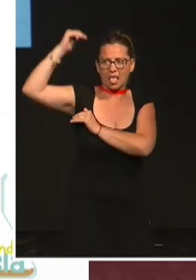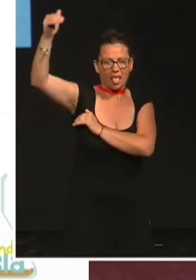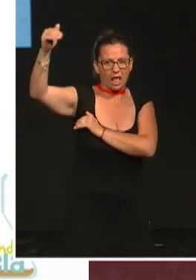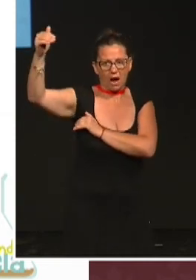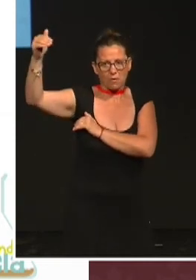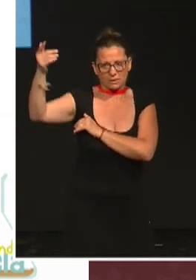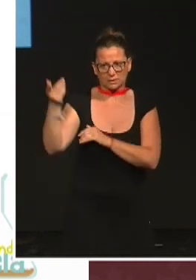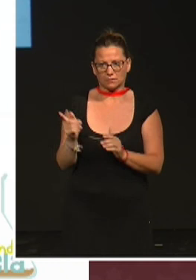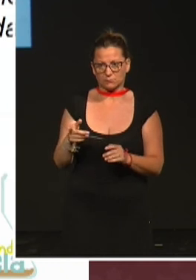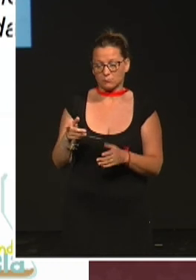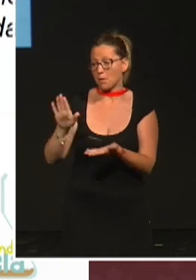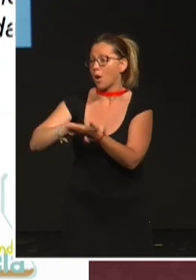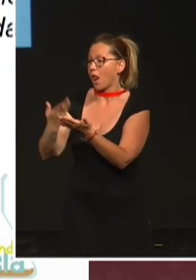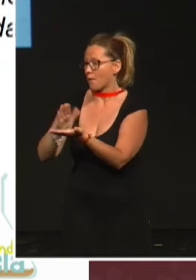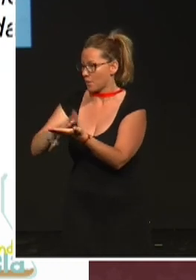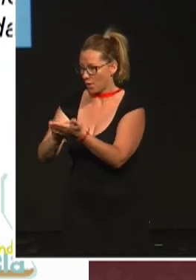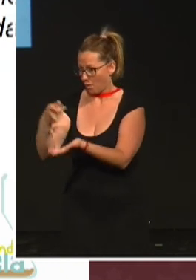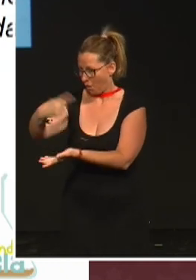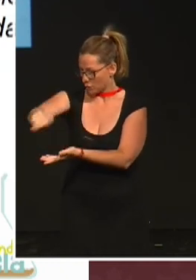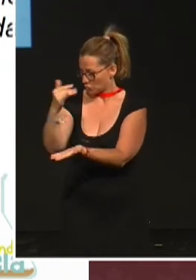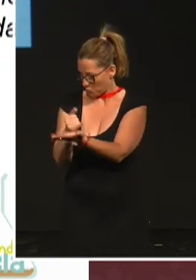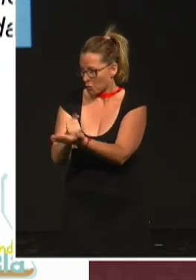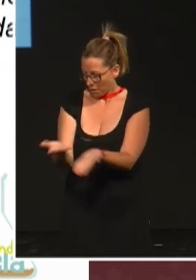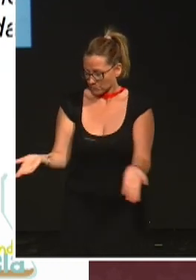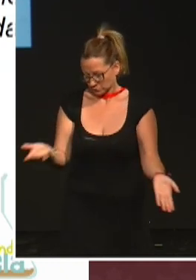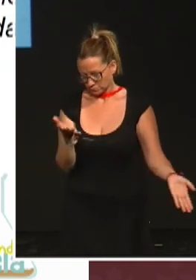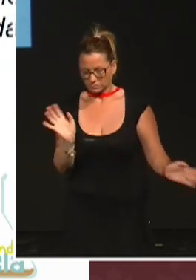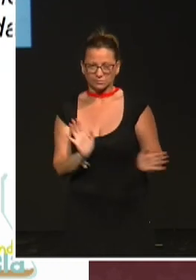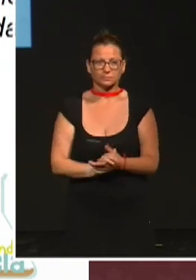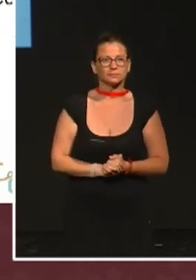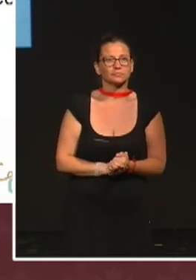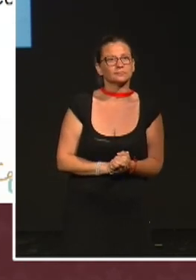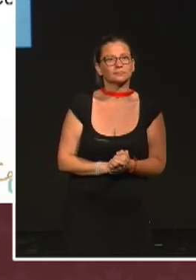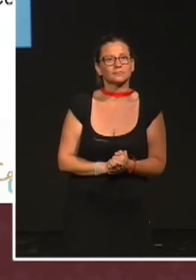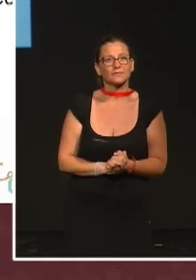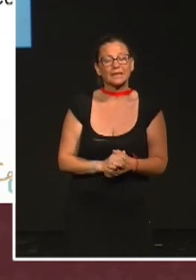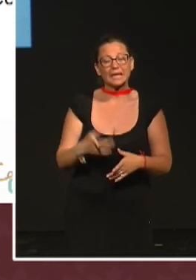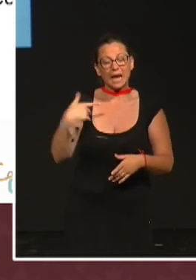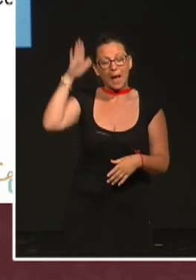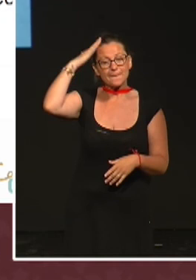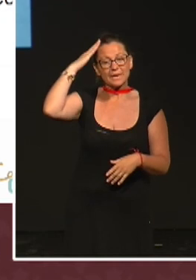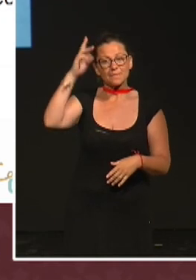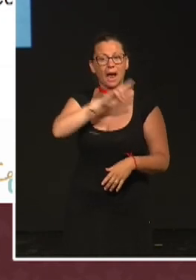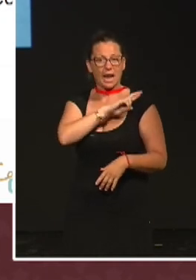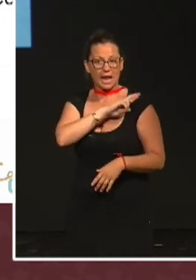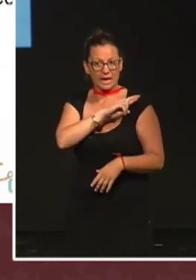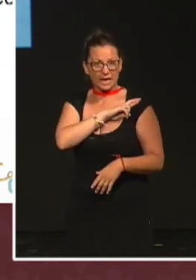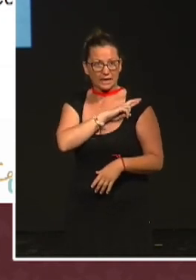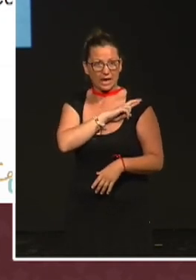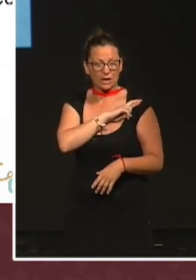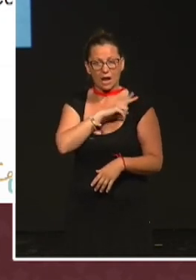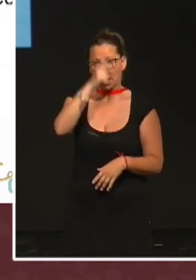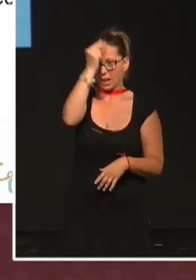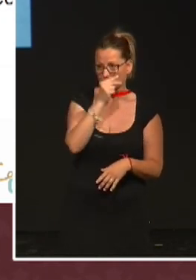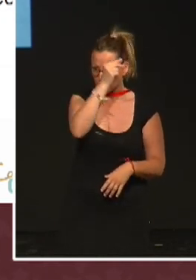barbacoa que hagan en su casa. ¿Pero qué dicen las religiones? Pues las principales religiones abrahámicas, tanto el cristianismo,